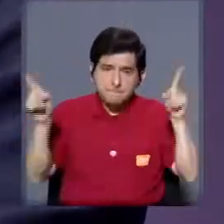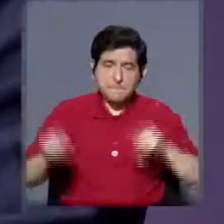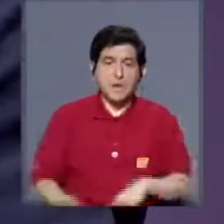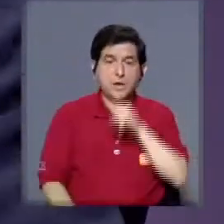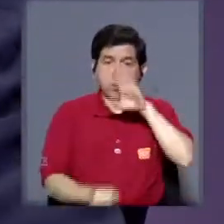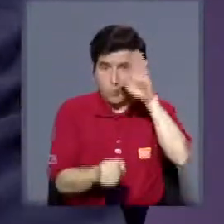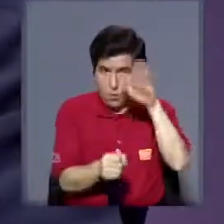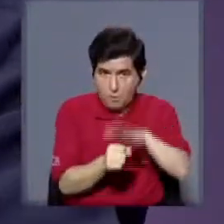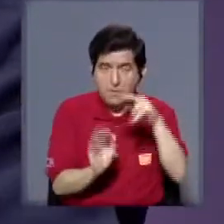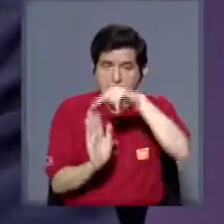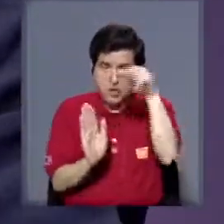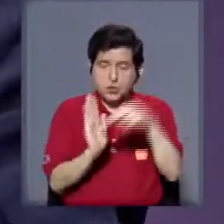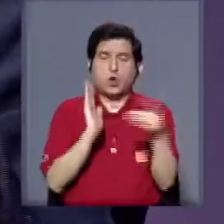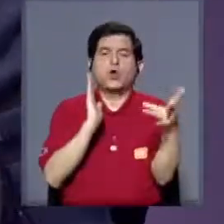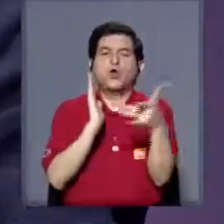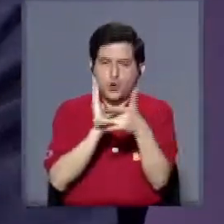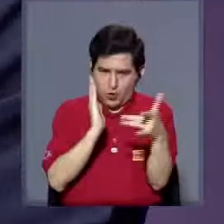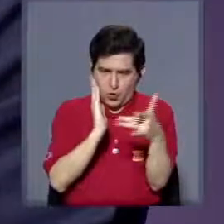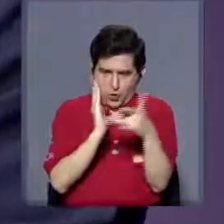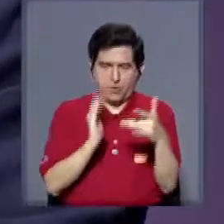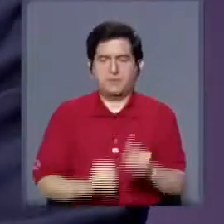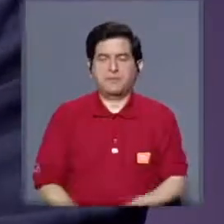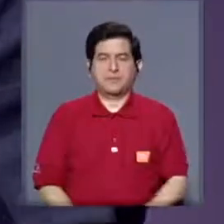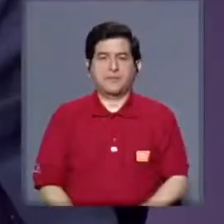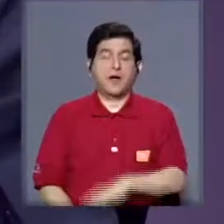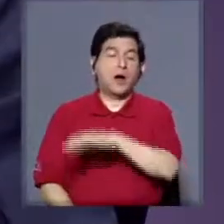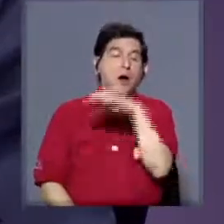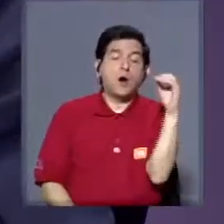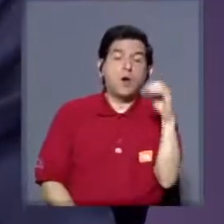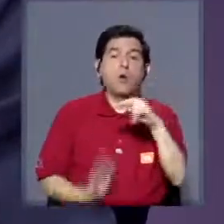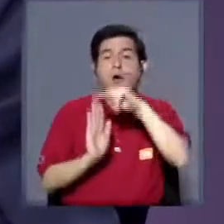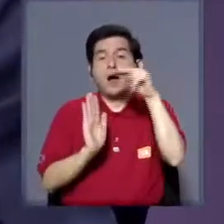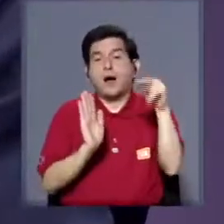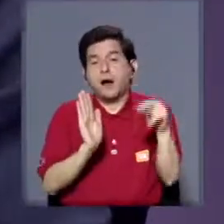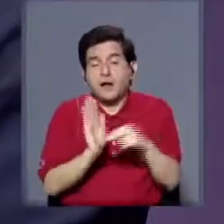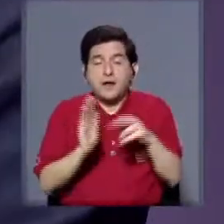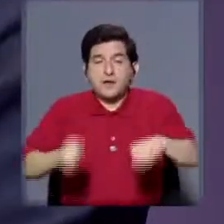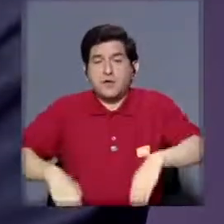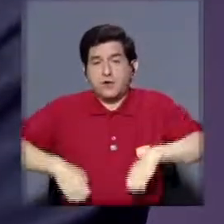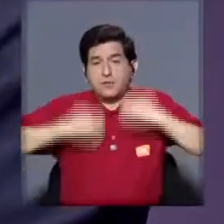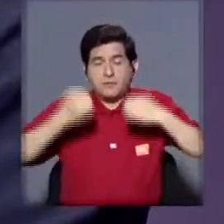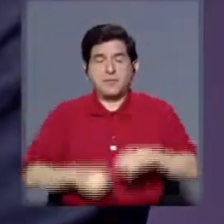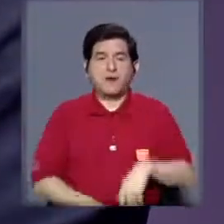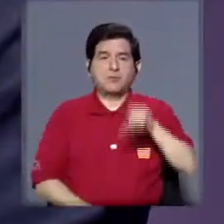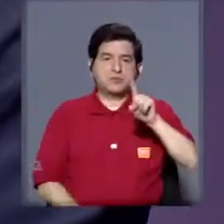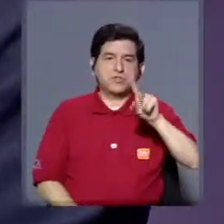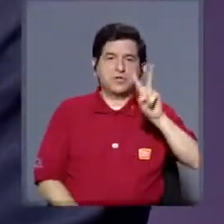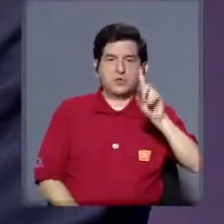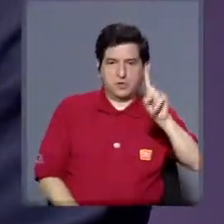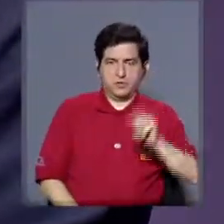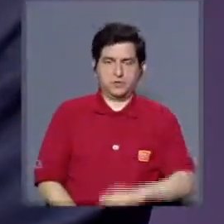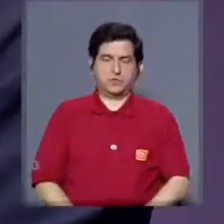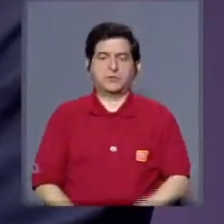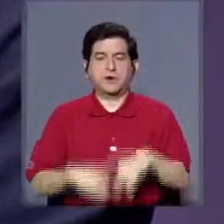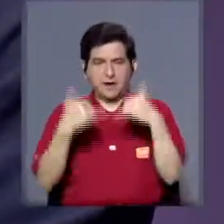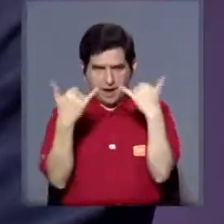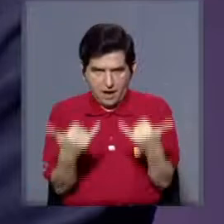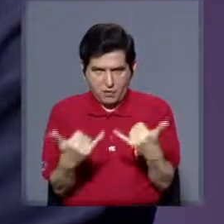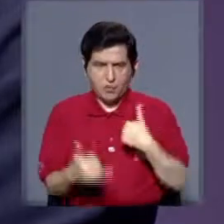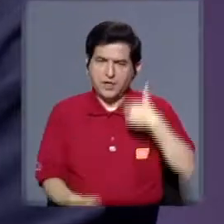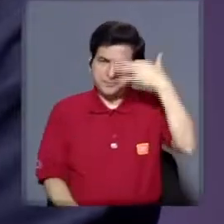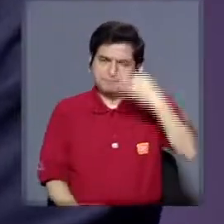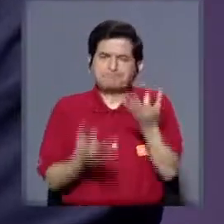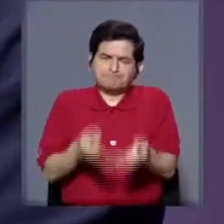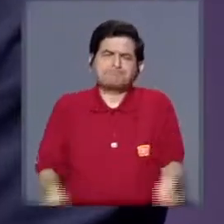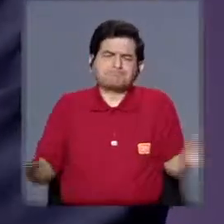ajustándose a esta norma técnica si es que se emite oa la normativa que existe como es el 121 ahora maricel me parece que